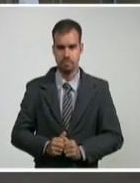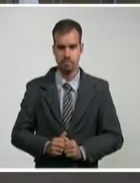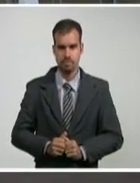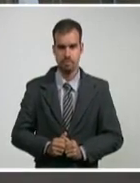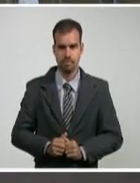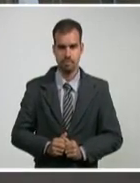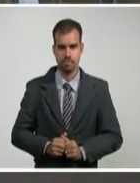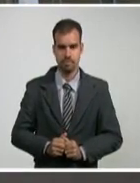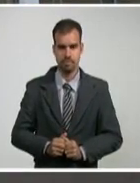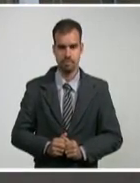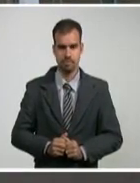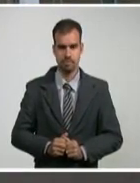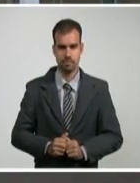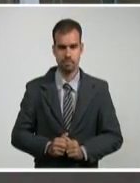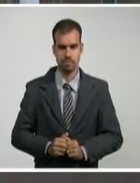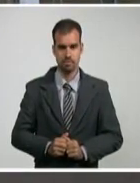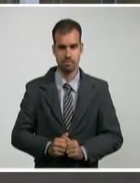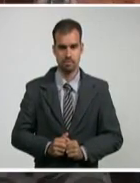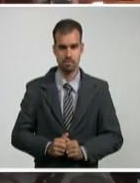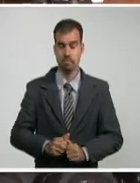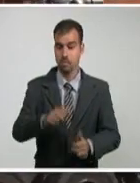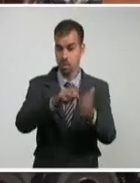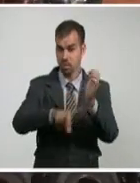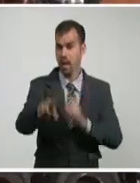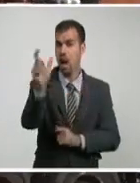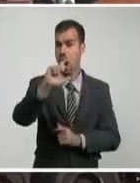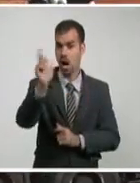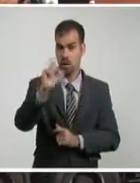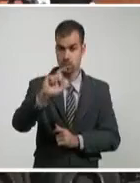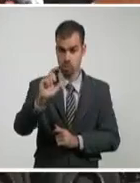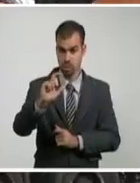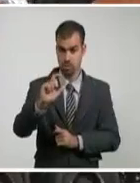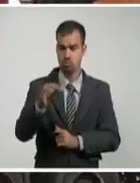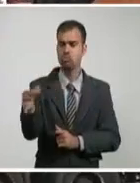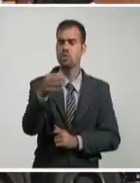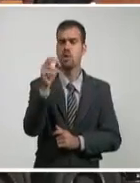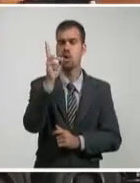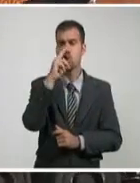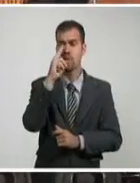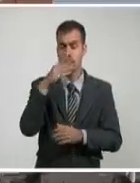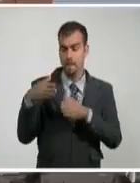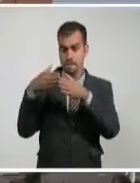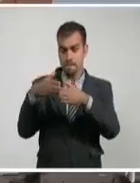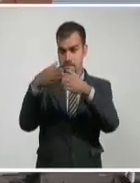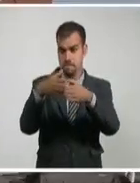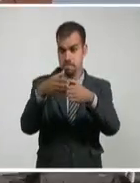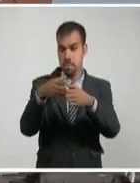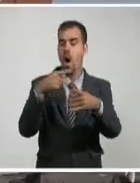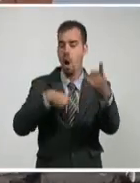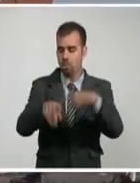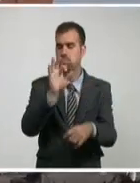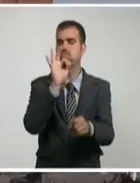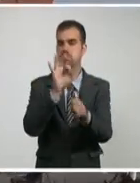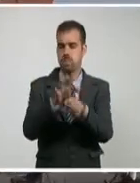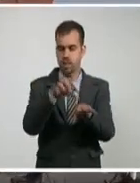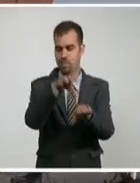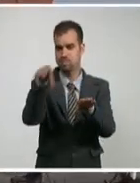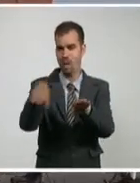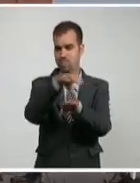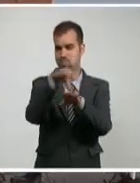la unidad empresarial de base puerto a nuevitas ya opera en el 2021 su primera embarcación con tres mil